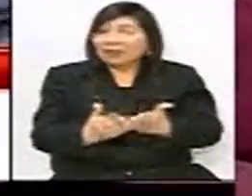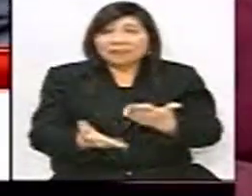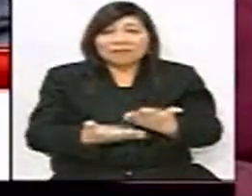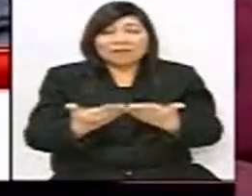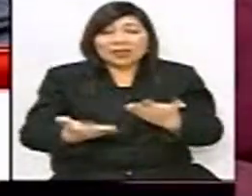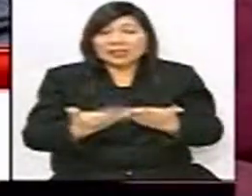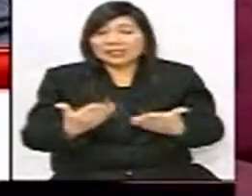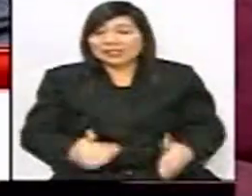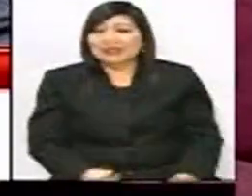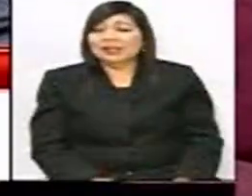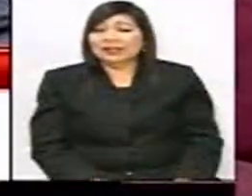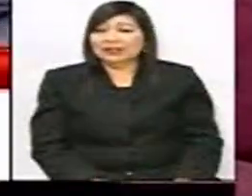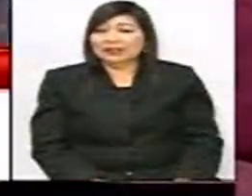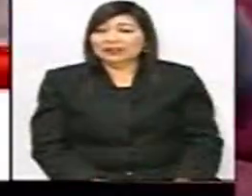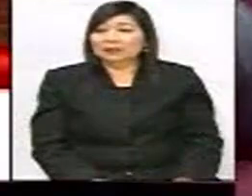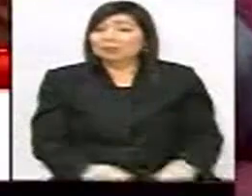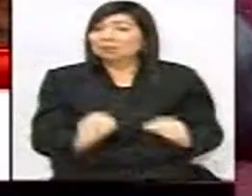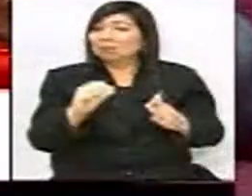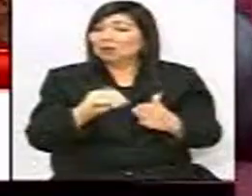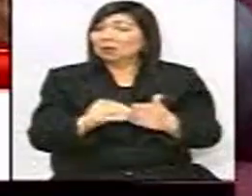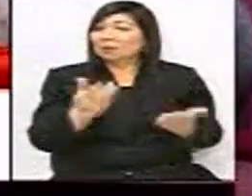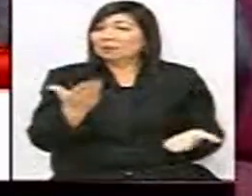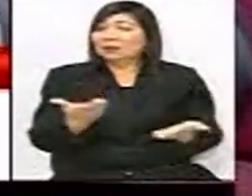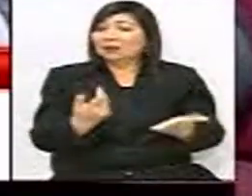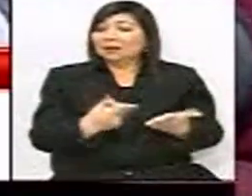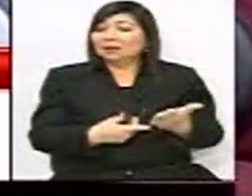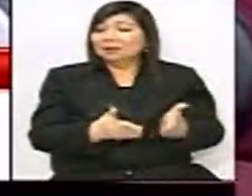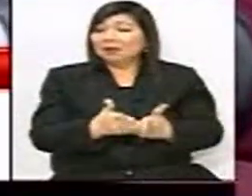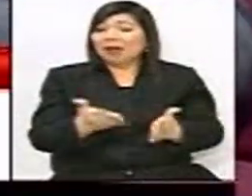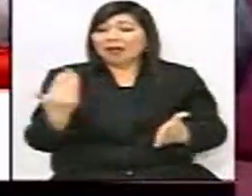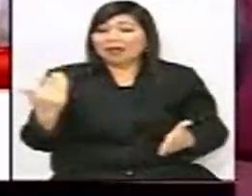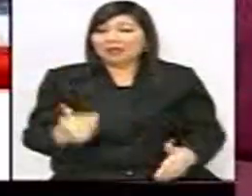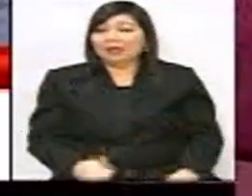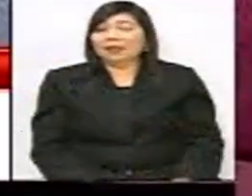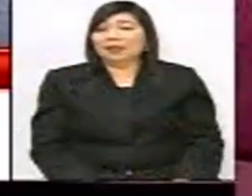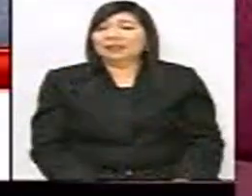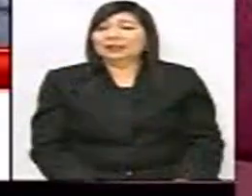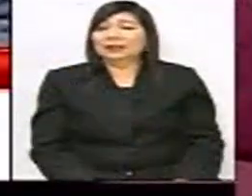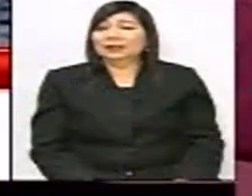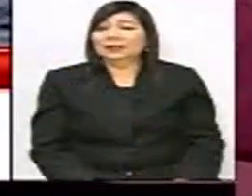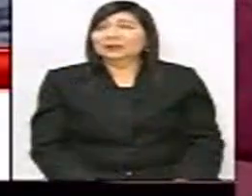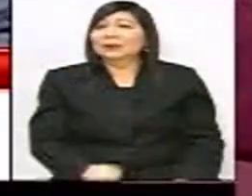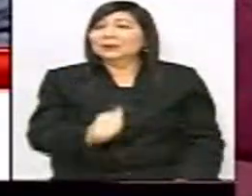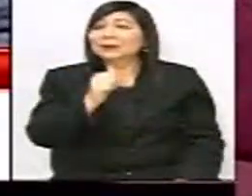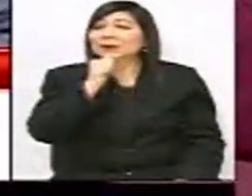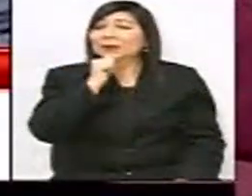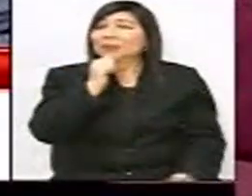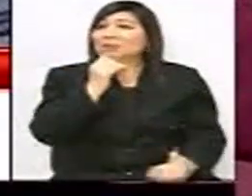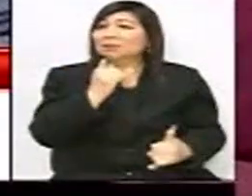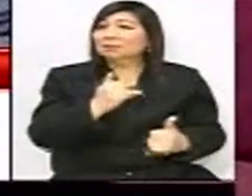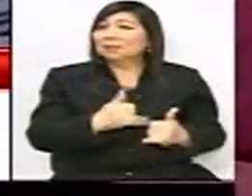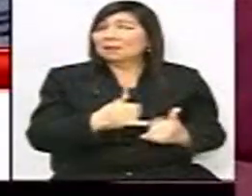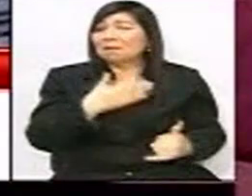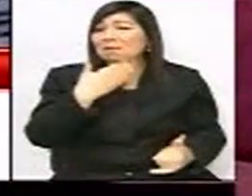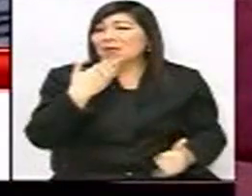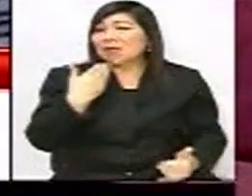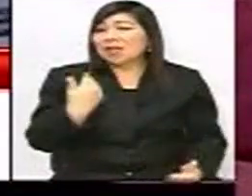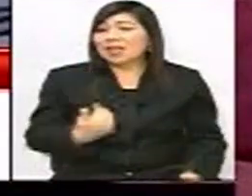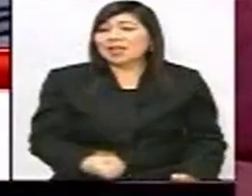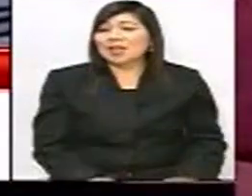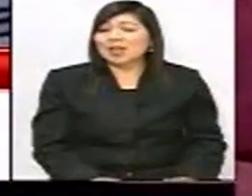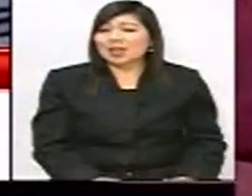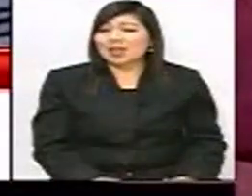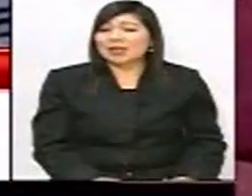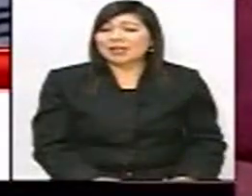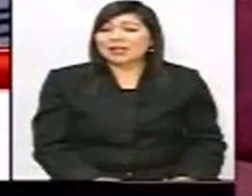fácil de poner una balanza y saber que la administración anterior versus la administración privada terminaba siendo mejor.